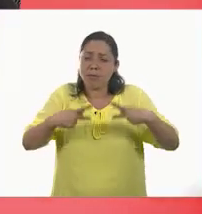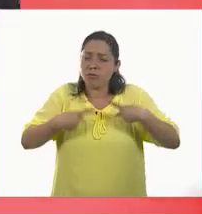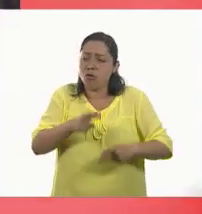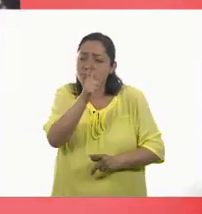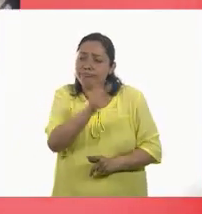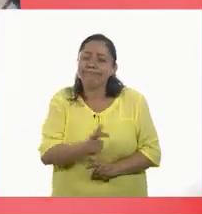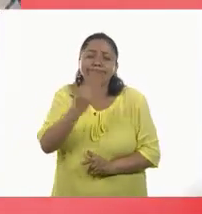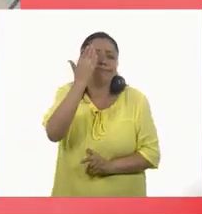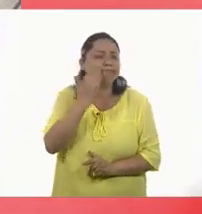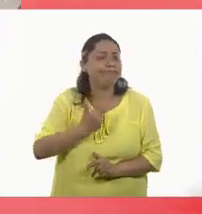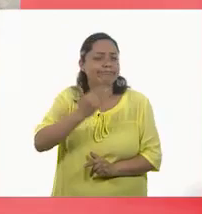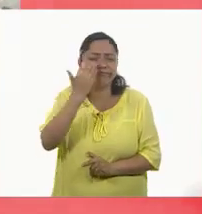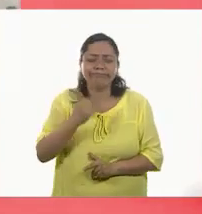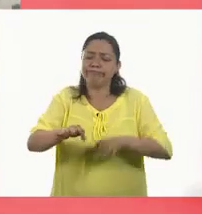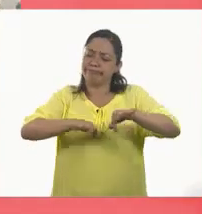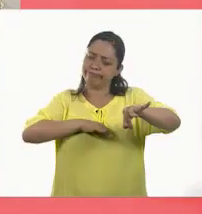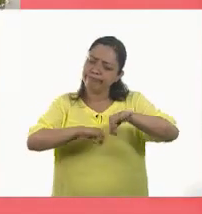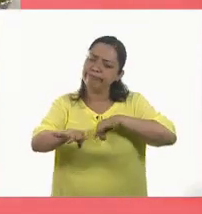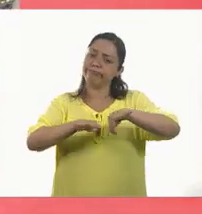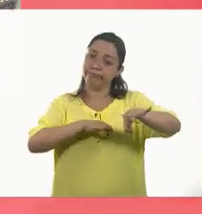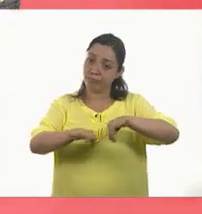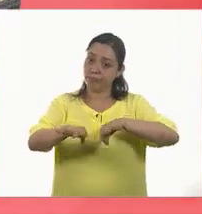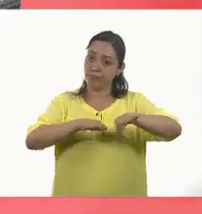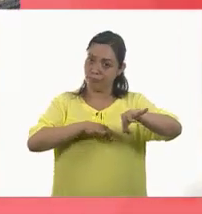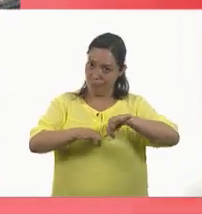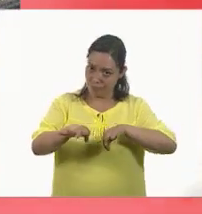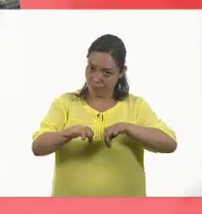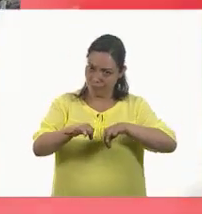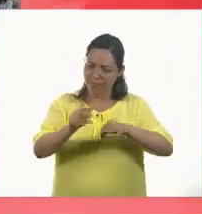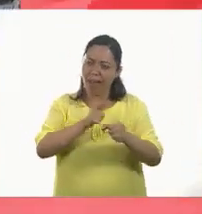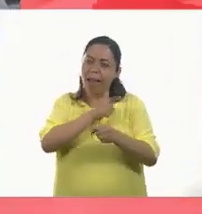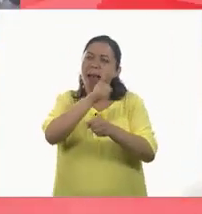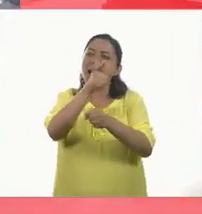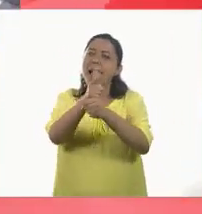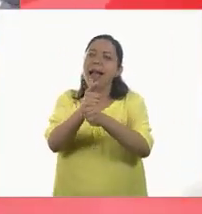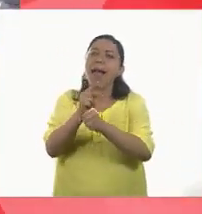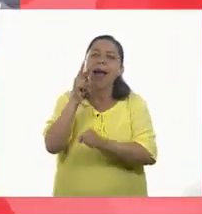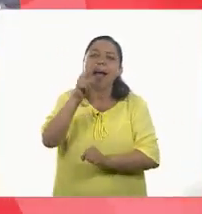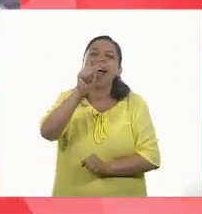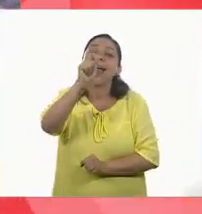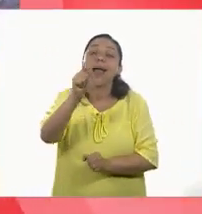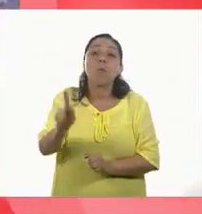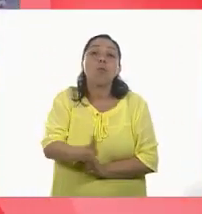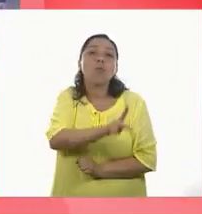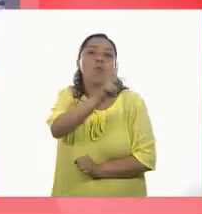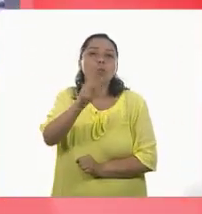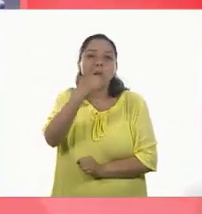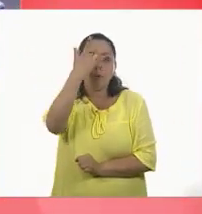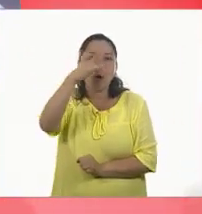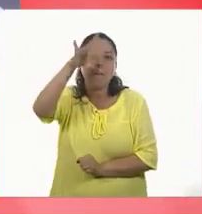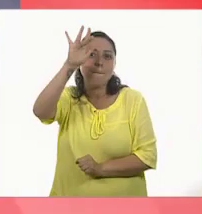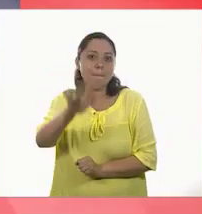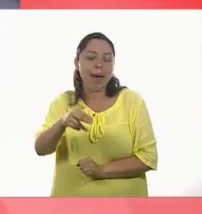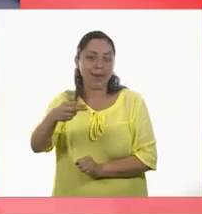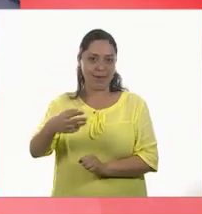amable y trabajadora. Destaca entre sus atractivos el único pueblo mágico de Tabasco.